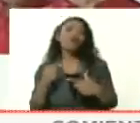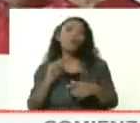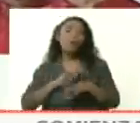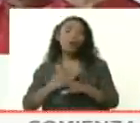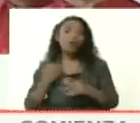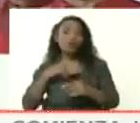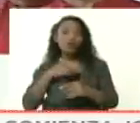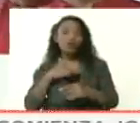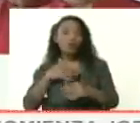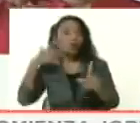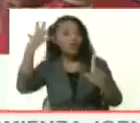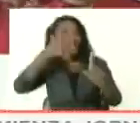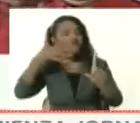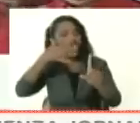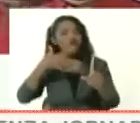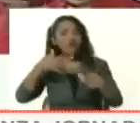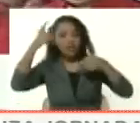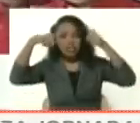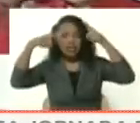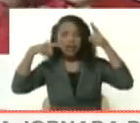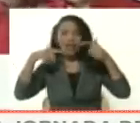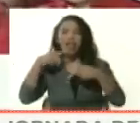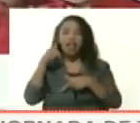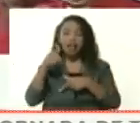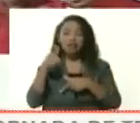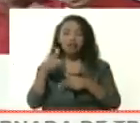Chávez. De eso tengan la certeza.